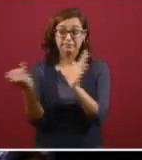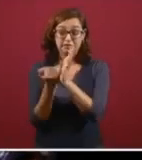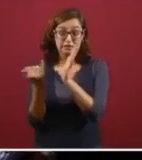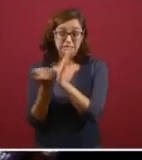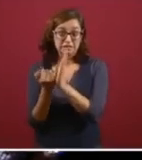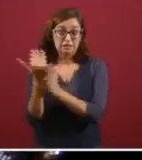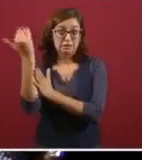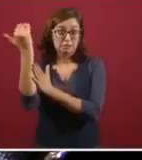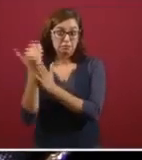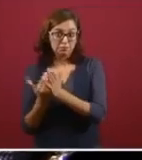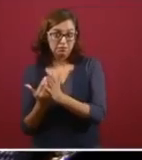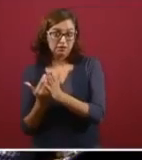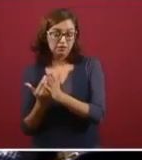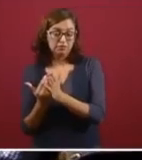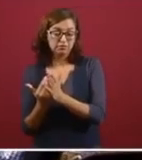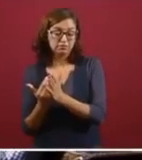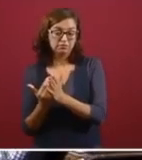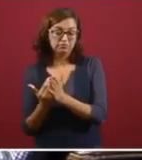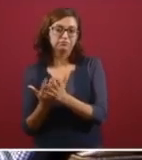estímulos para